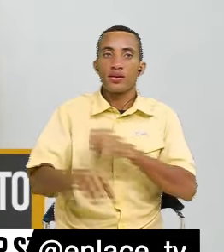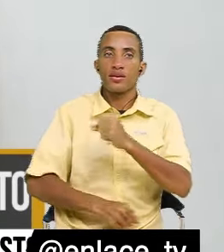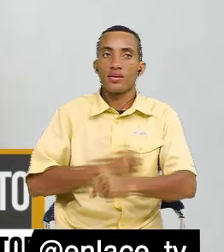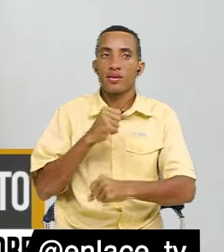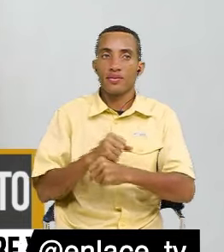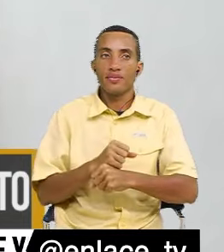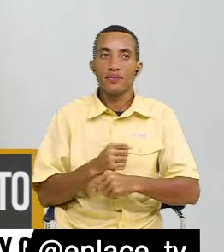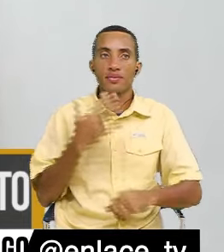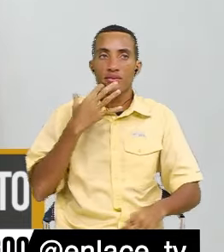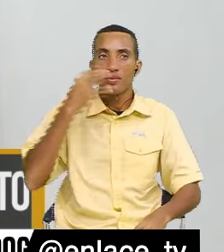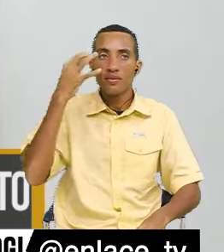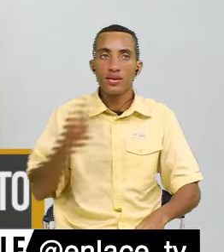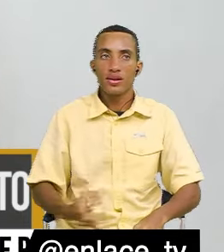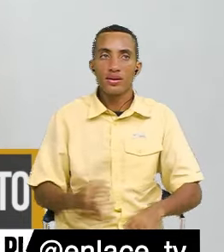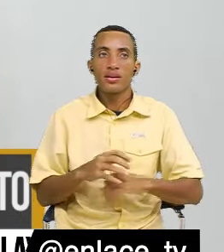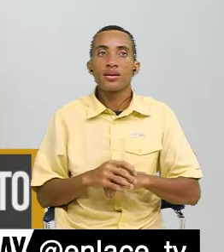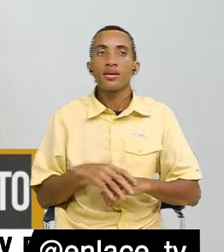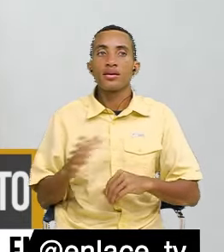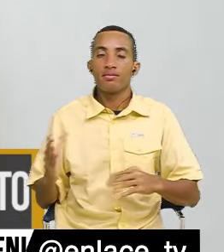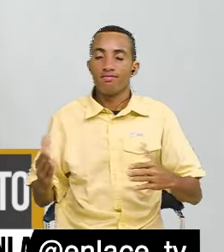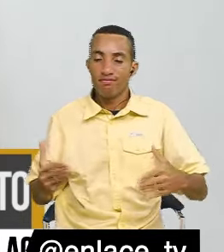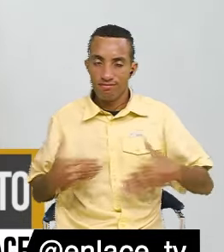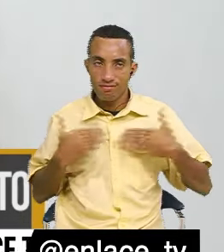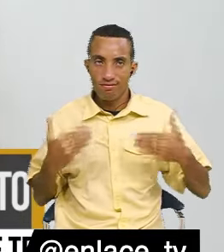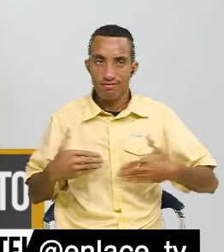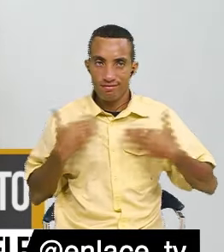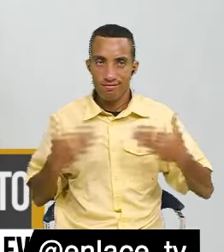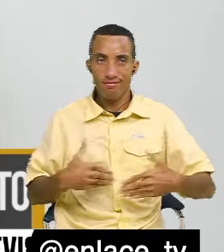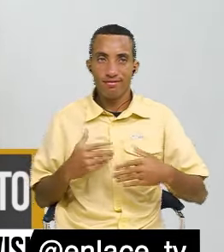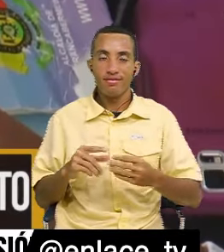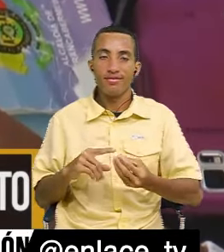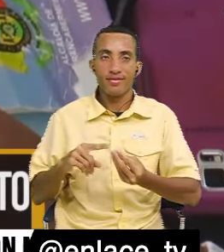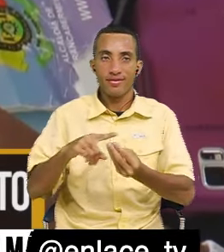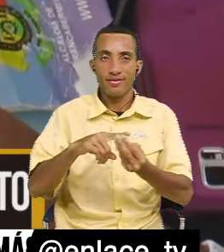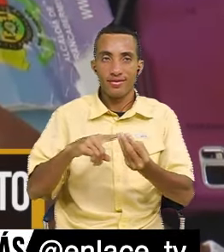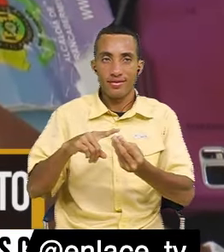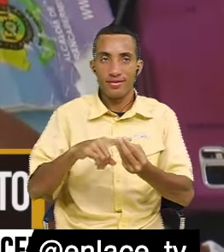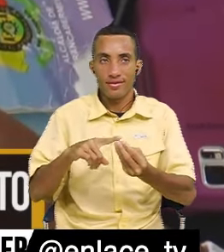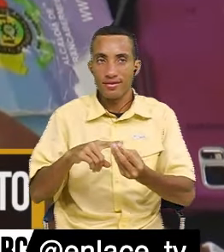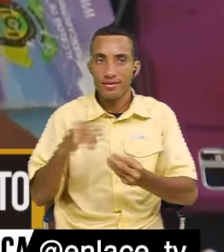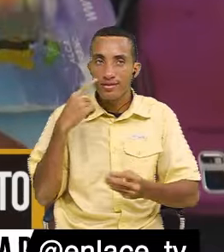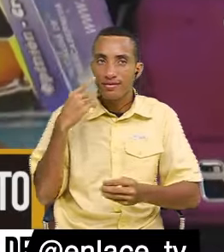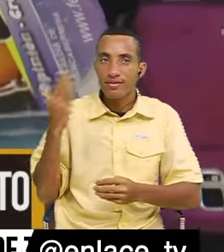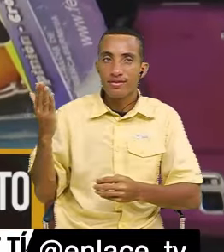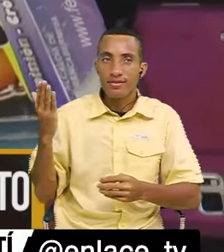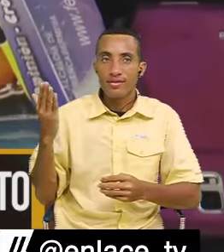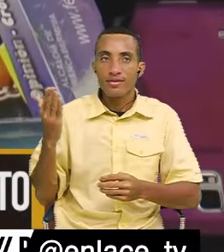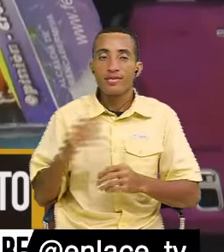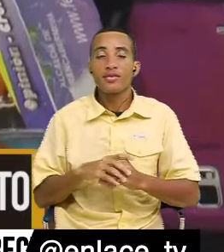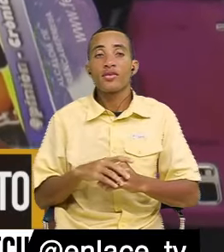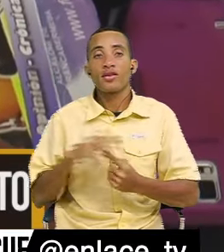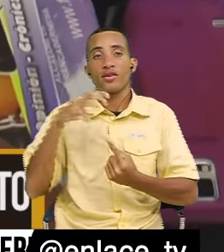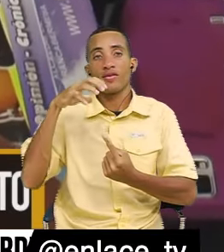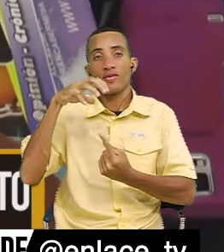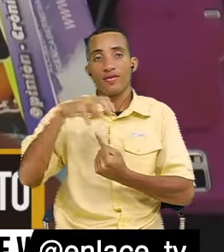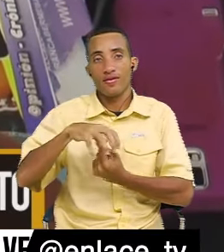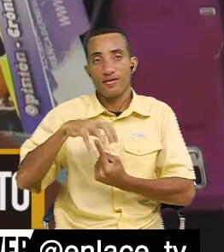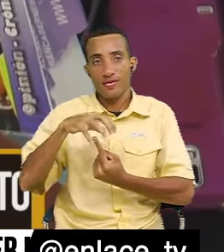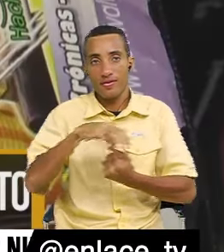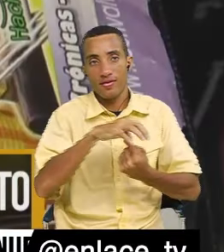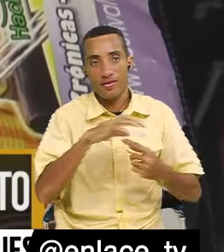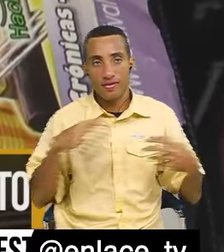la verdad para mí es un placer poder hacer parte del Festival Vallenato,